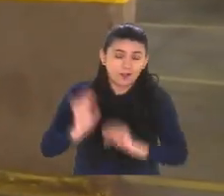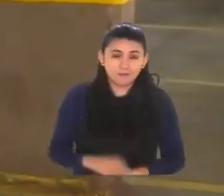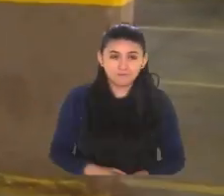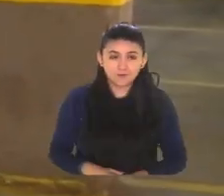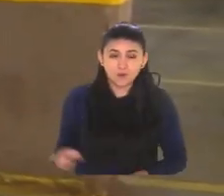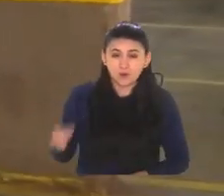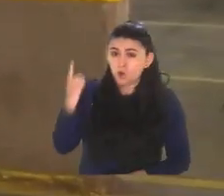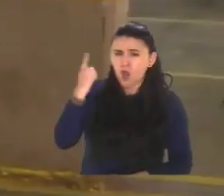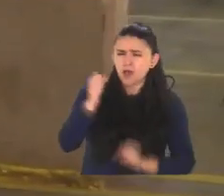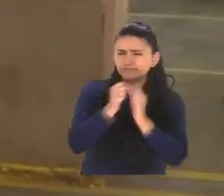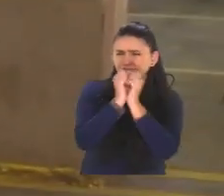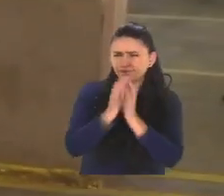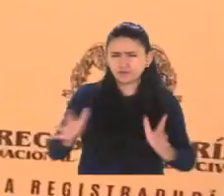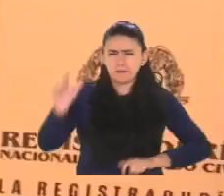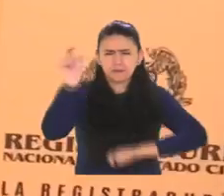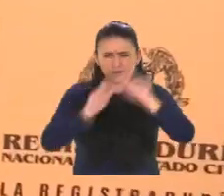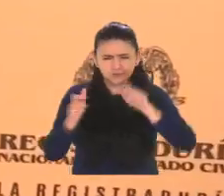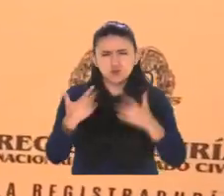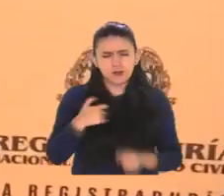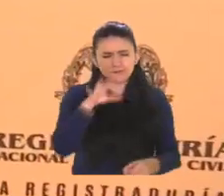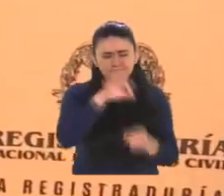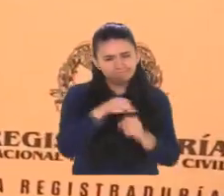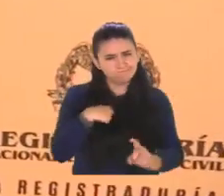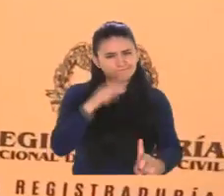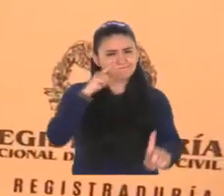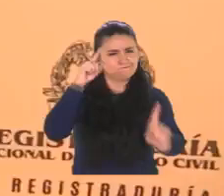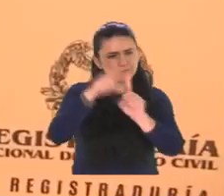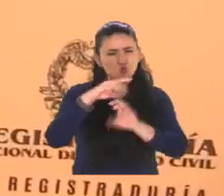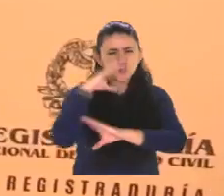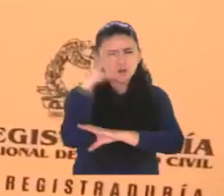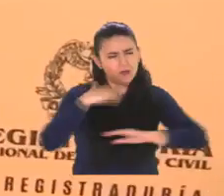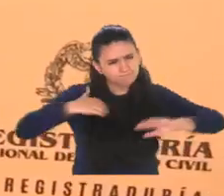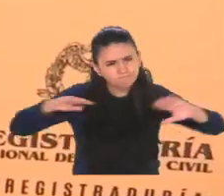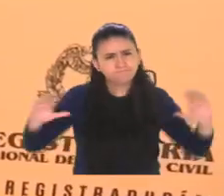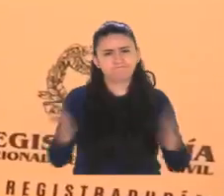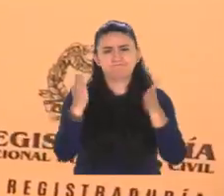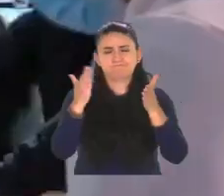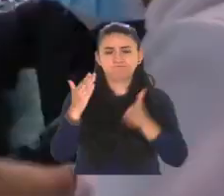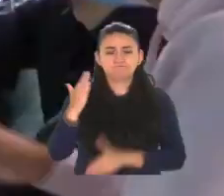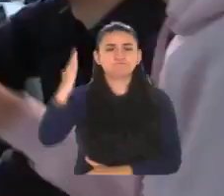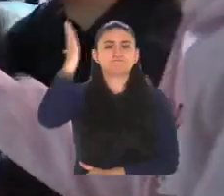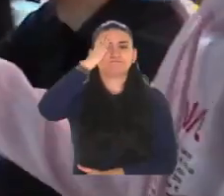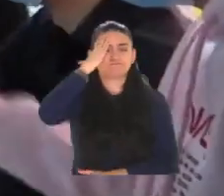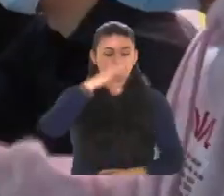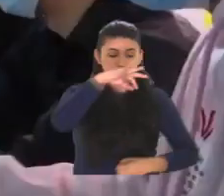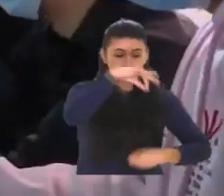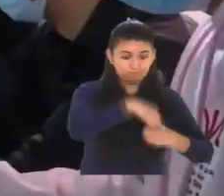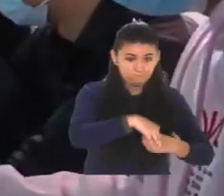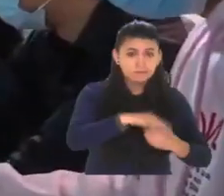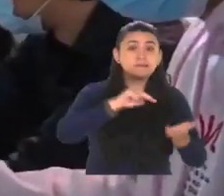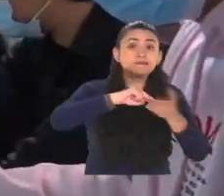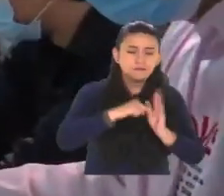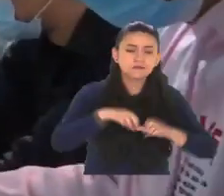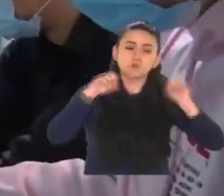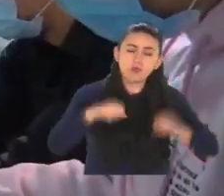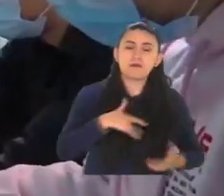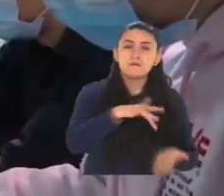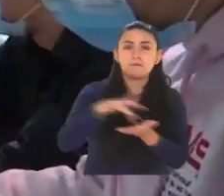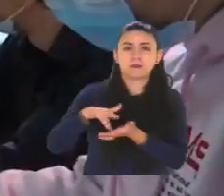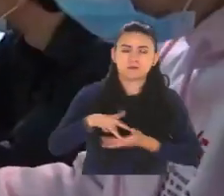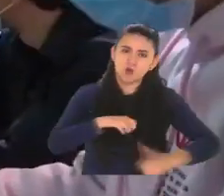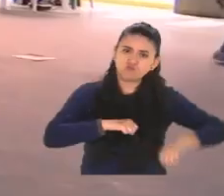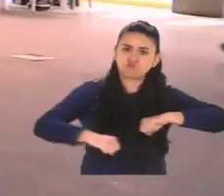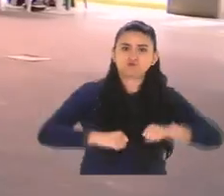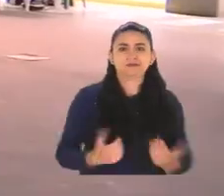antes que tienen claro que quieren para su país y que saben que las urnas son el mecanismo para participar activamente como